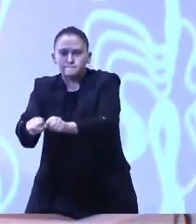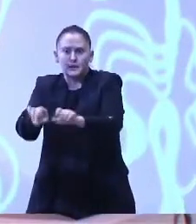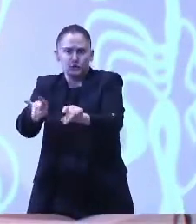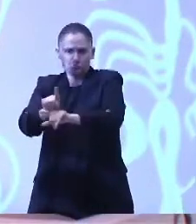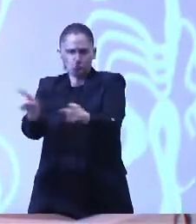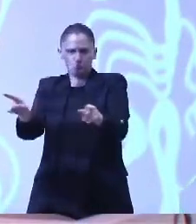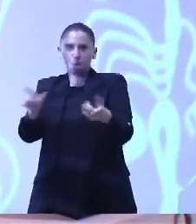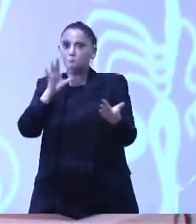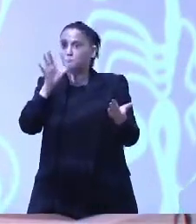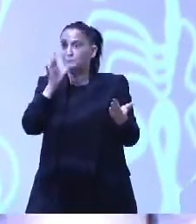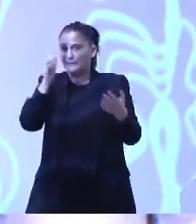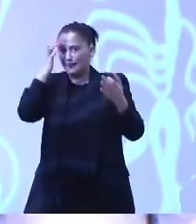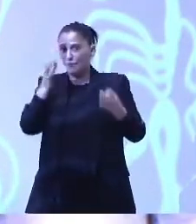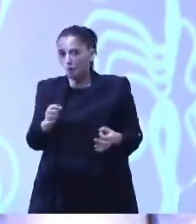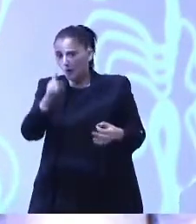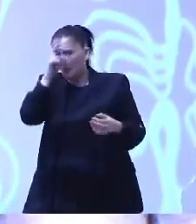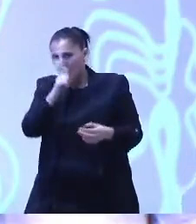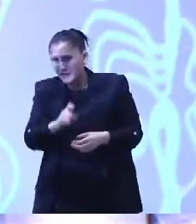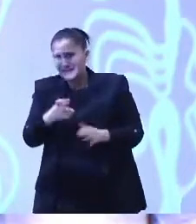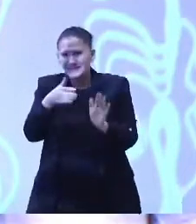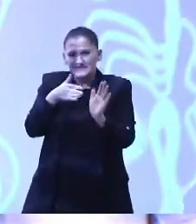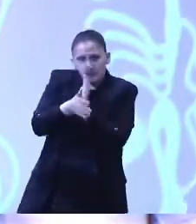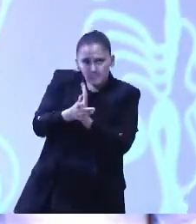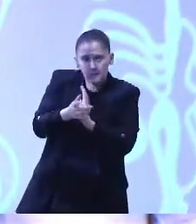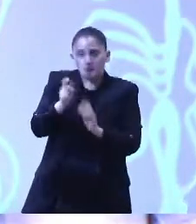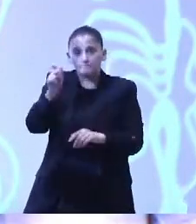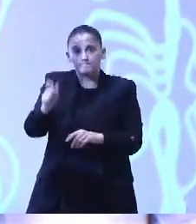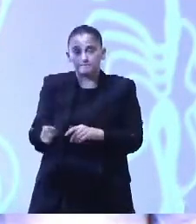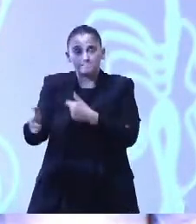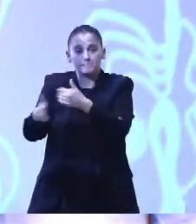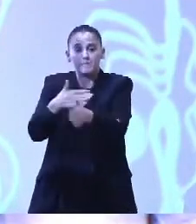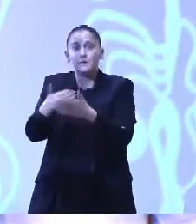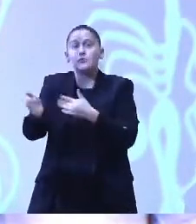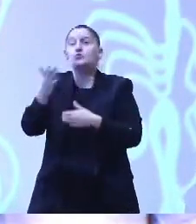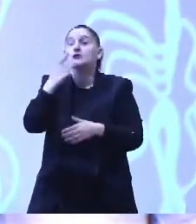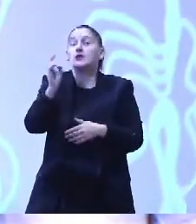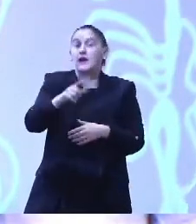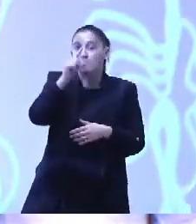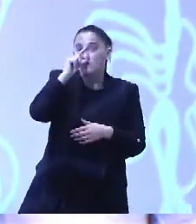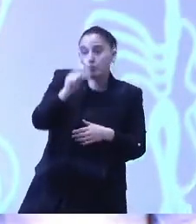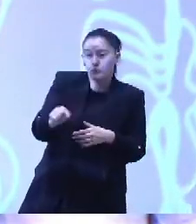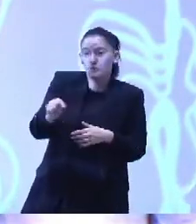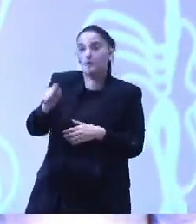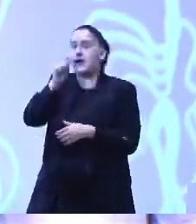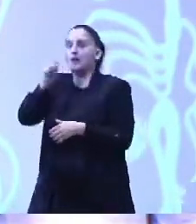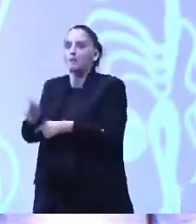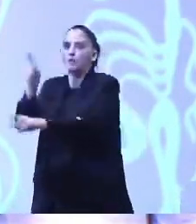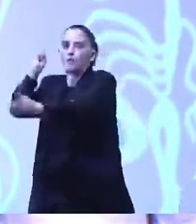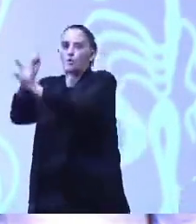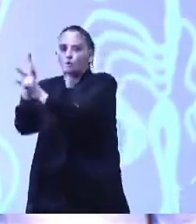tanto creo que es importante que recordemos siempre que hay un agresor, que es Putin, y un agredido, que es Ucrania.